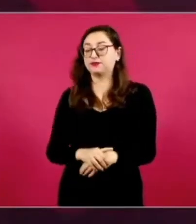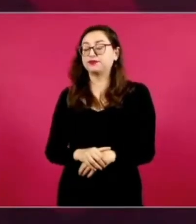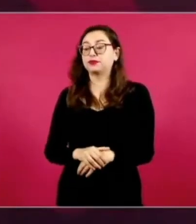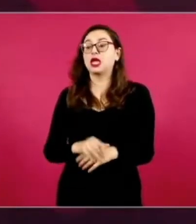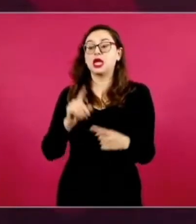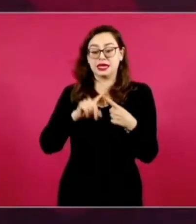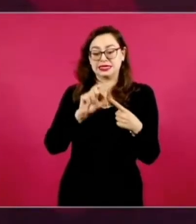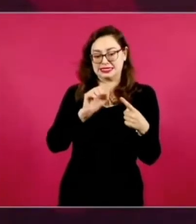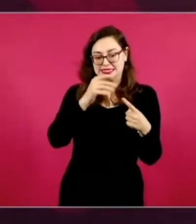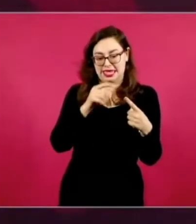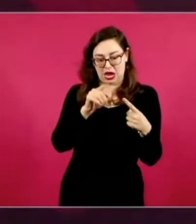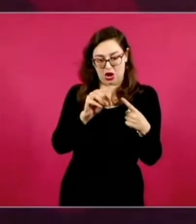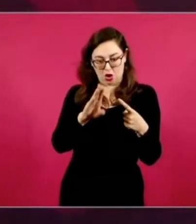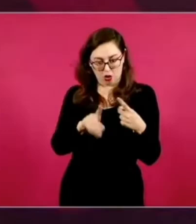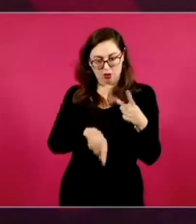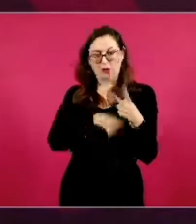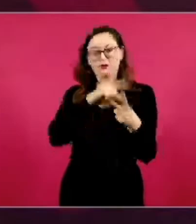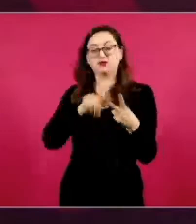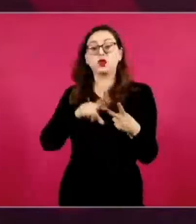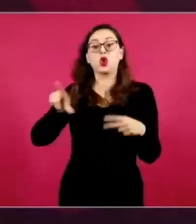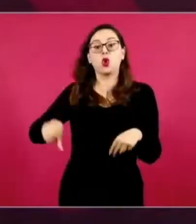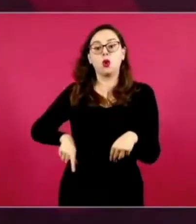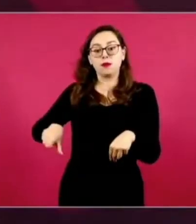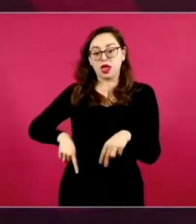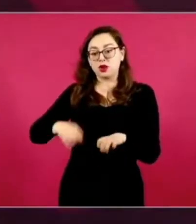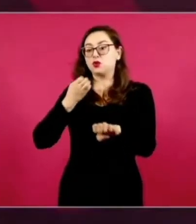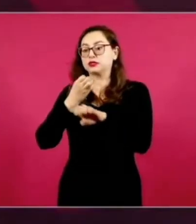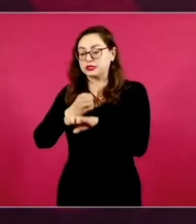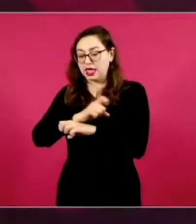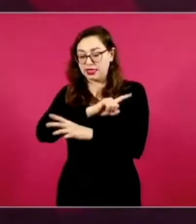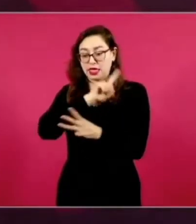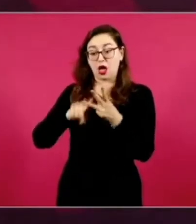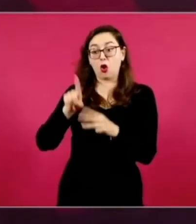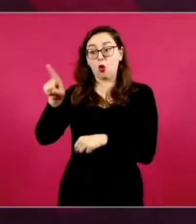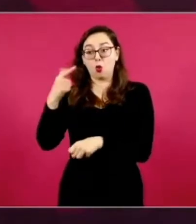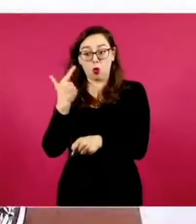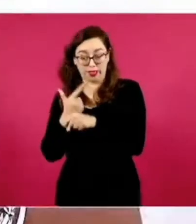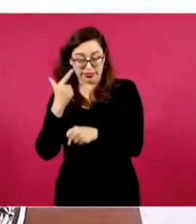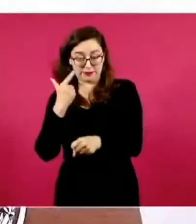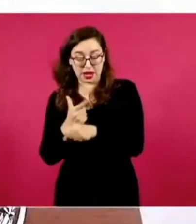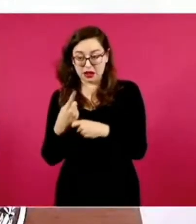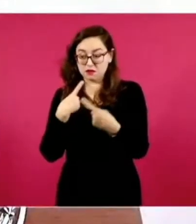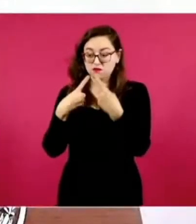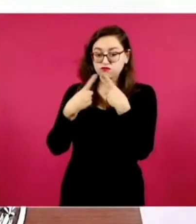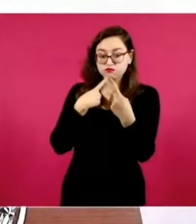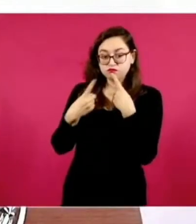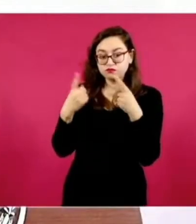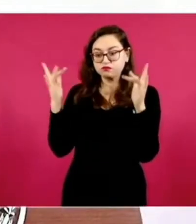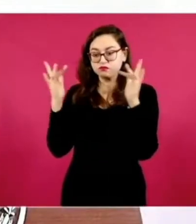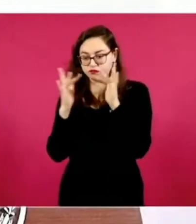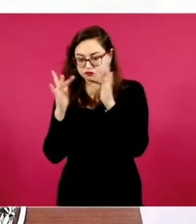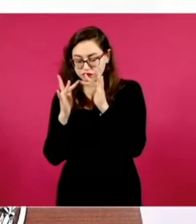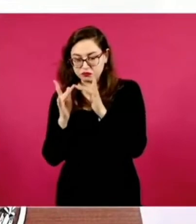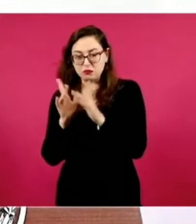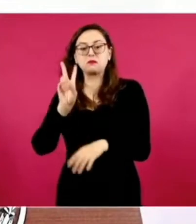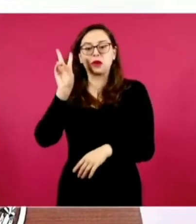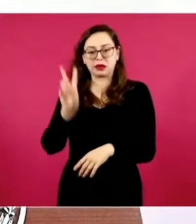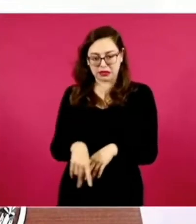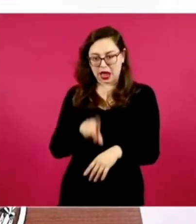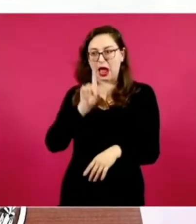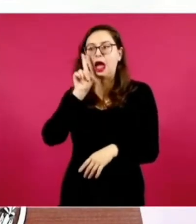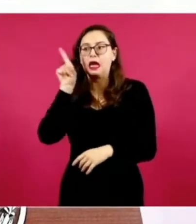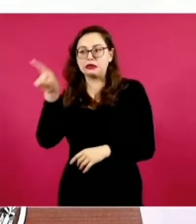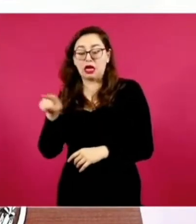y por supuesto con el gobierno de Guatemala. Ahorita tenemos cerca de 200 personas que han cruzado la frontera y que están